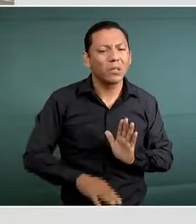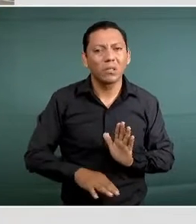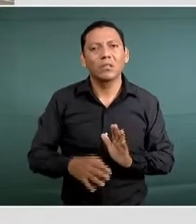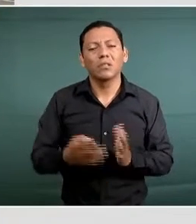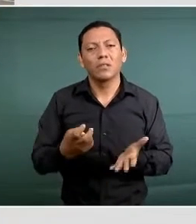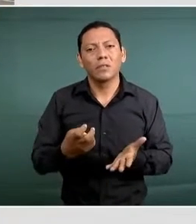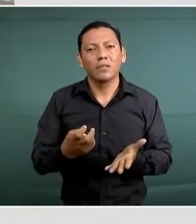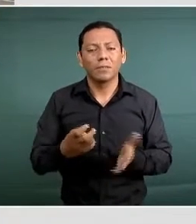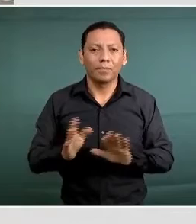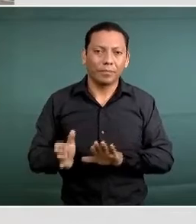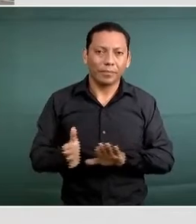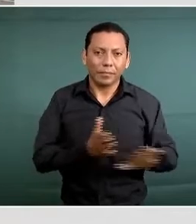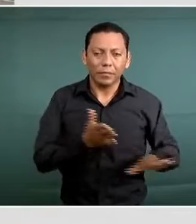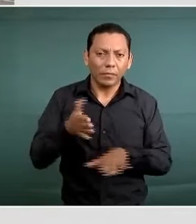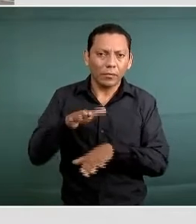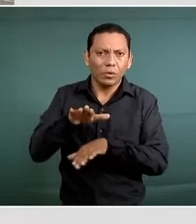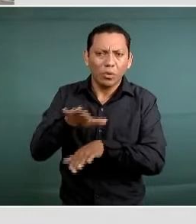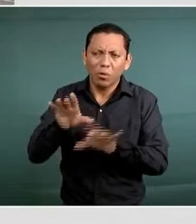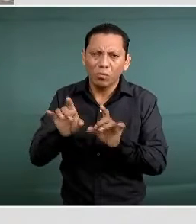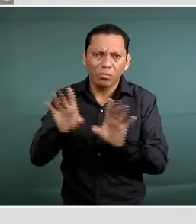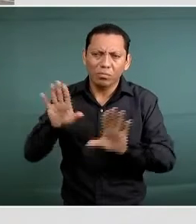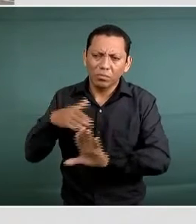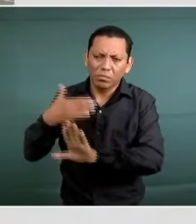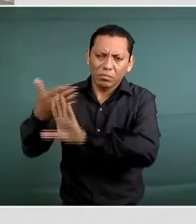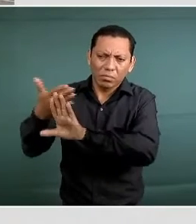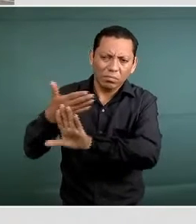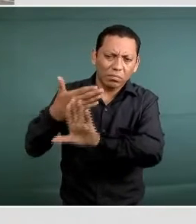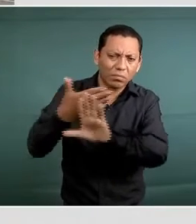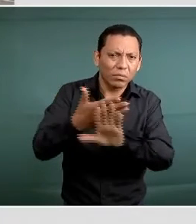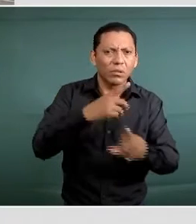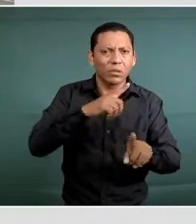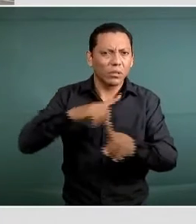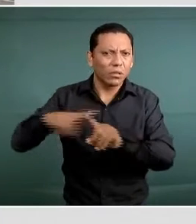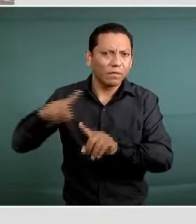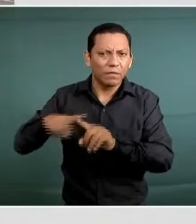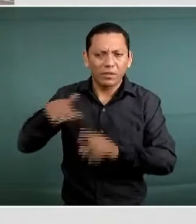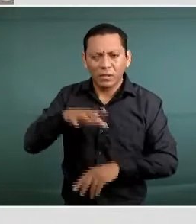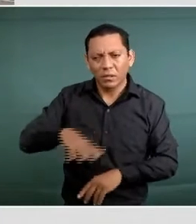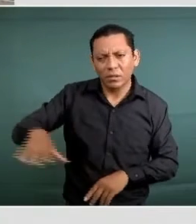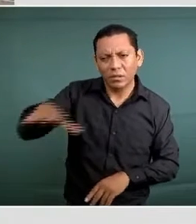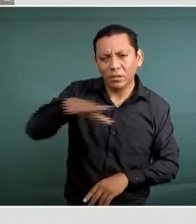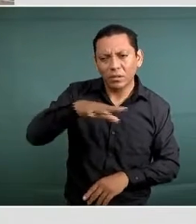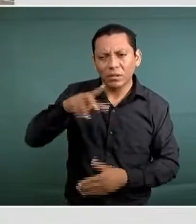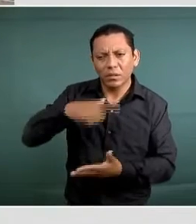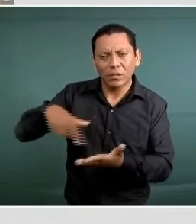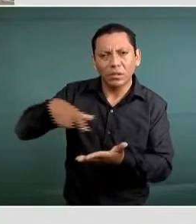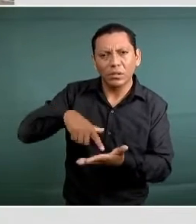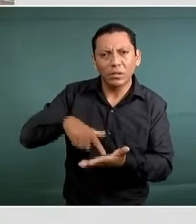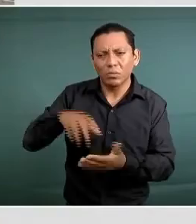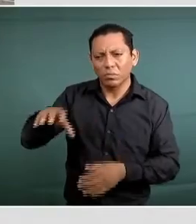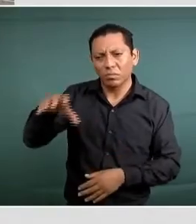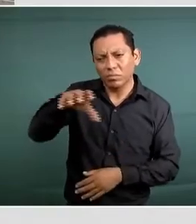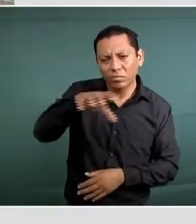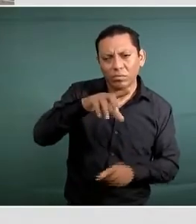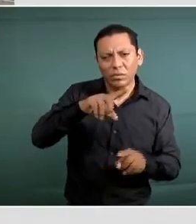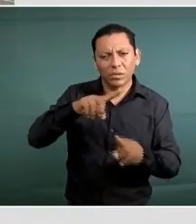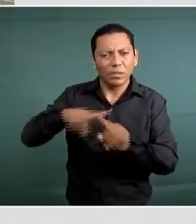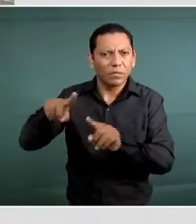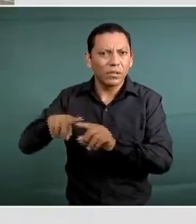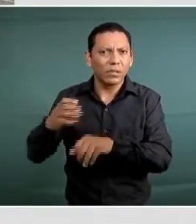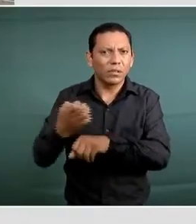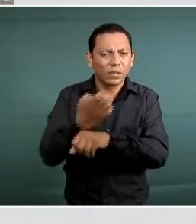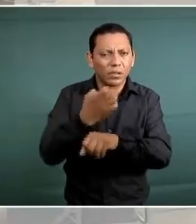vida. En cuanto a los daños que tenemos en la región, en estas distintas